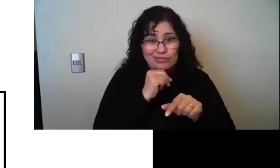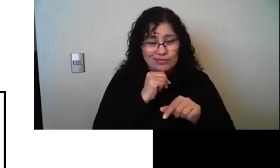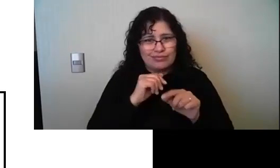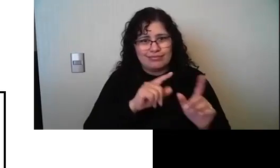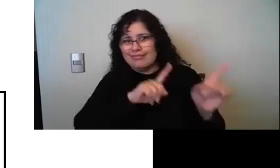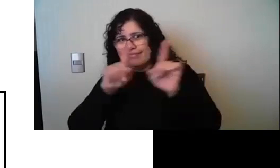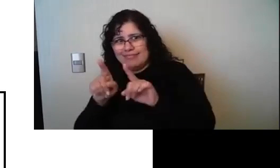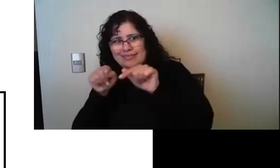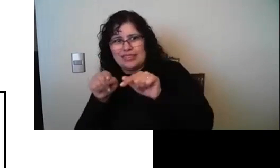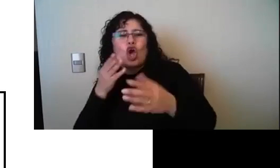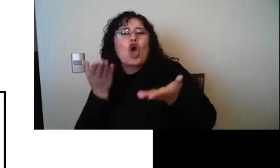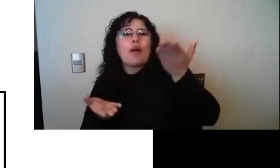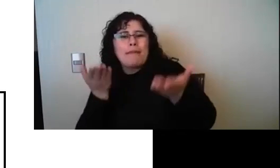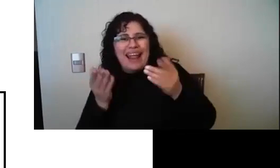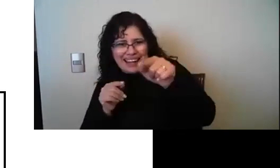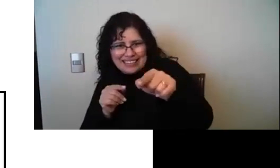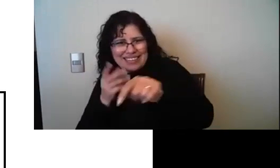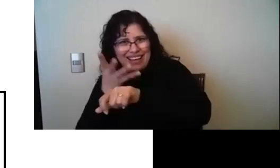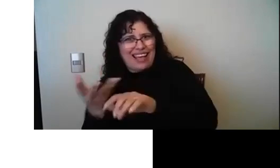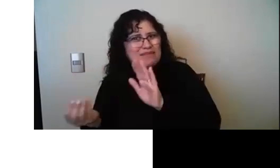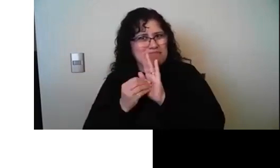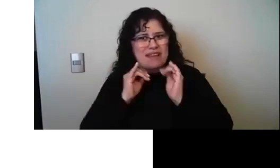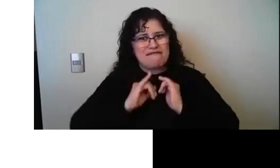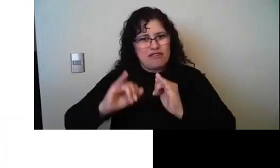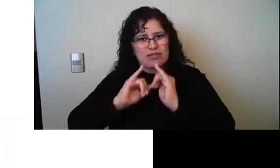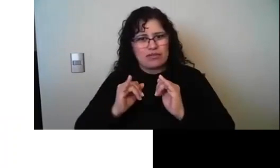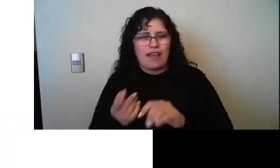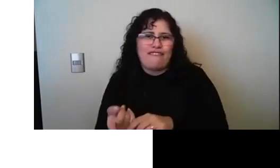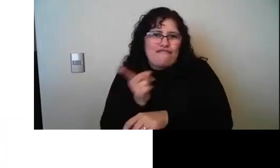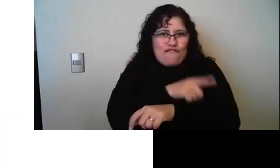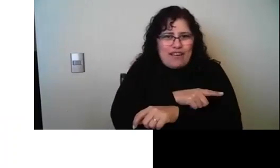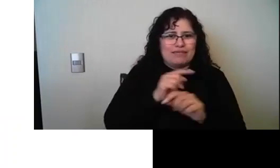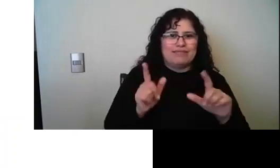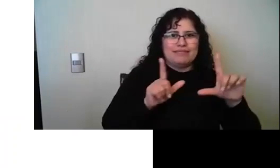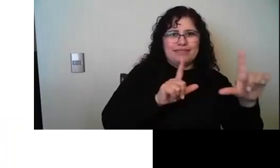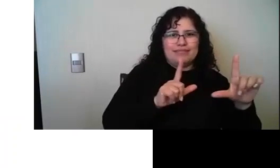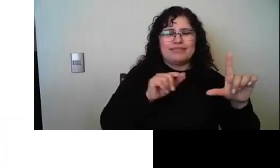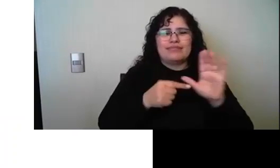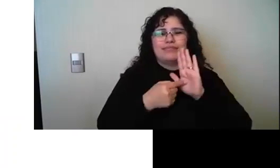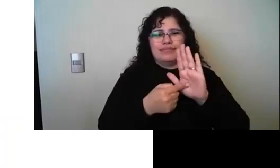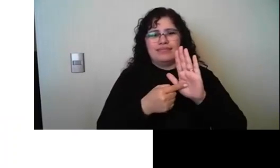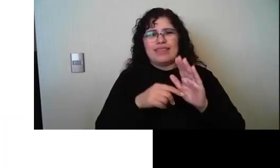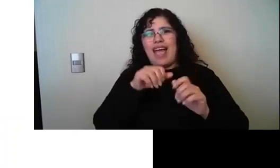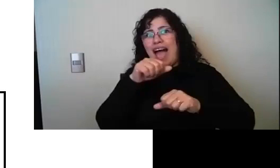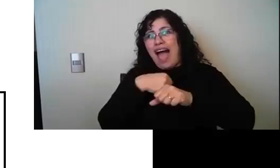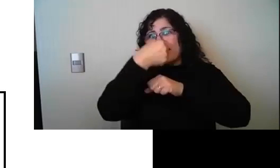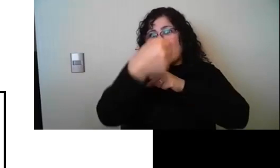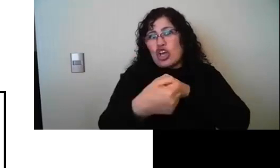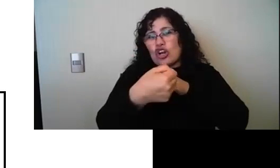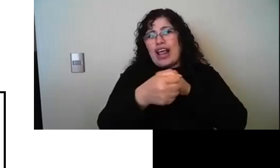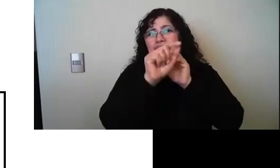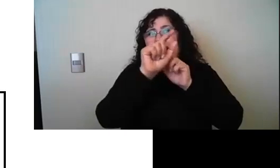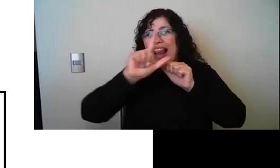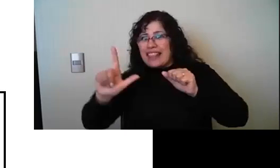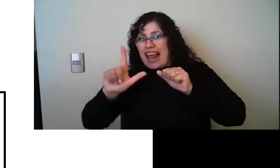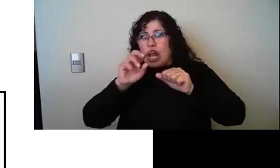Si lo comparan, tenemos, voy a volver atrás, el anterior, el lateral y el posterior. Aquí tenemos